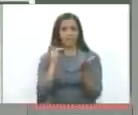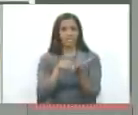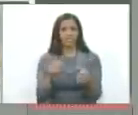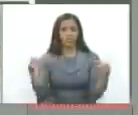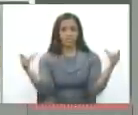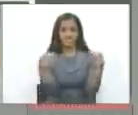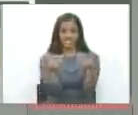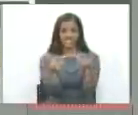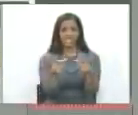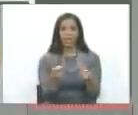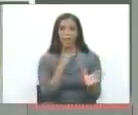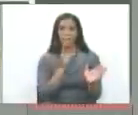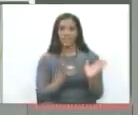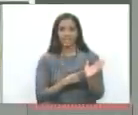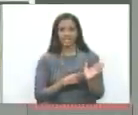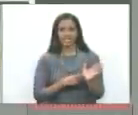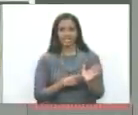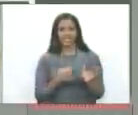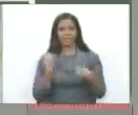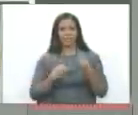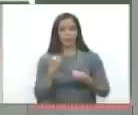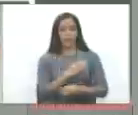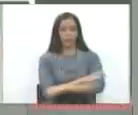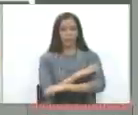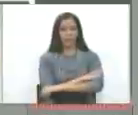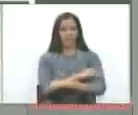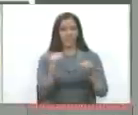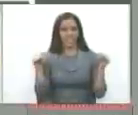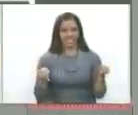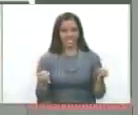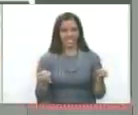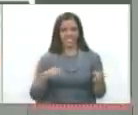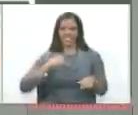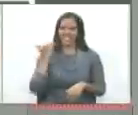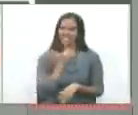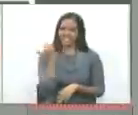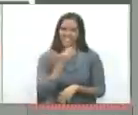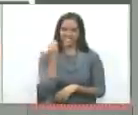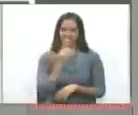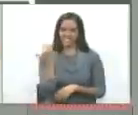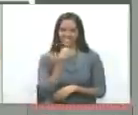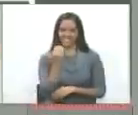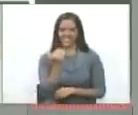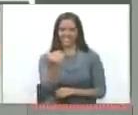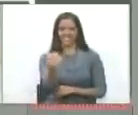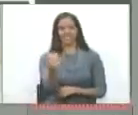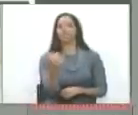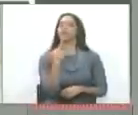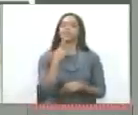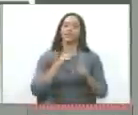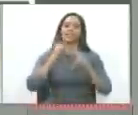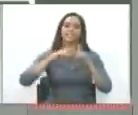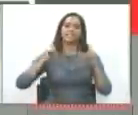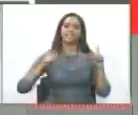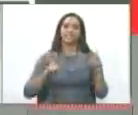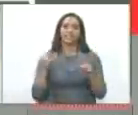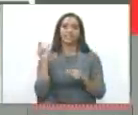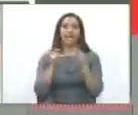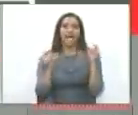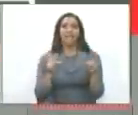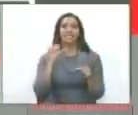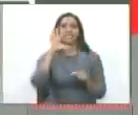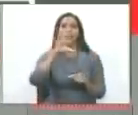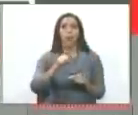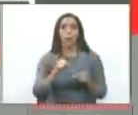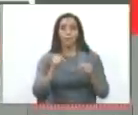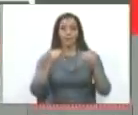completico. Sepa que se preocupen los ecuálidos aquí. Pero decía por el tema eléctrico, presidente, que la gente compra los paneles